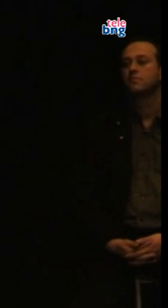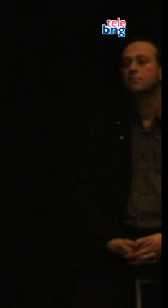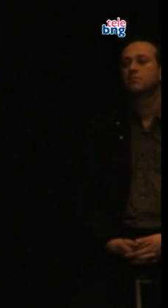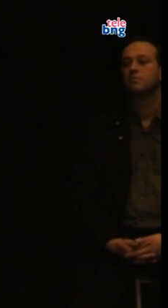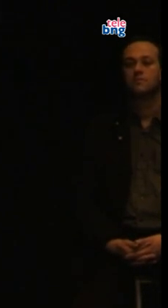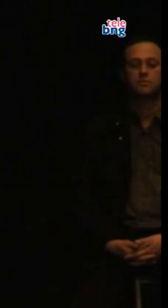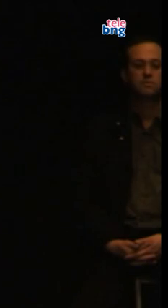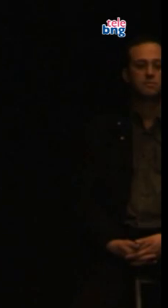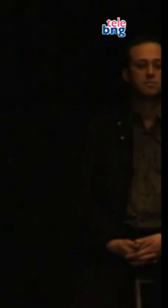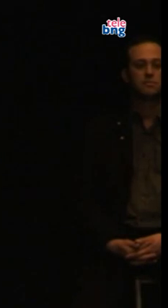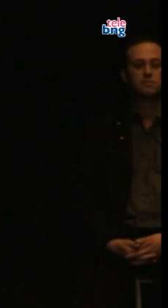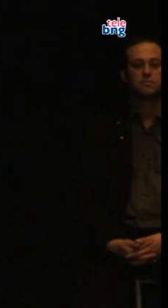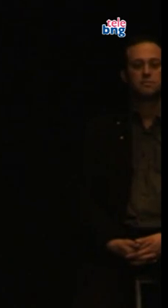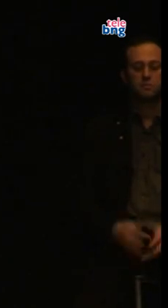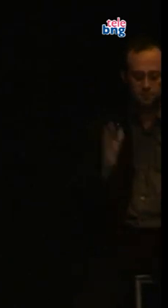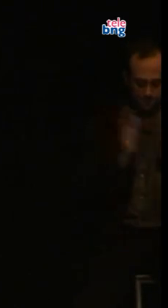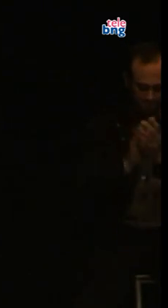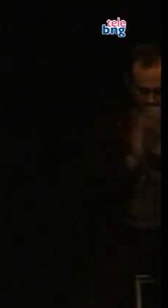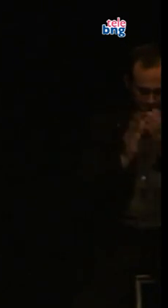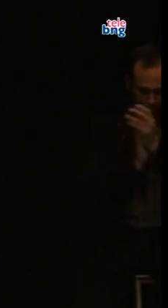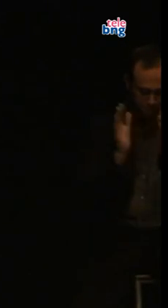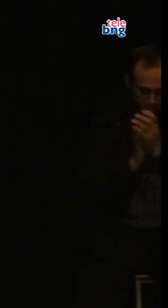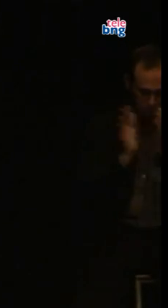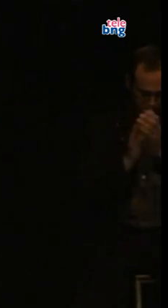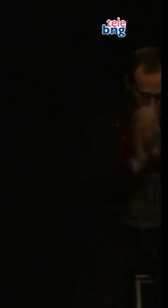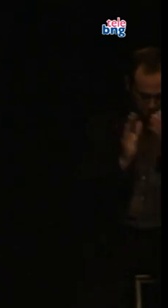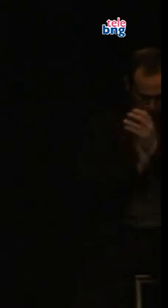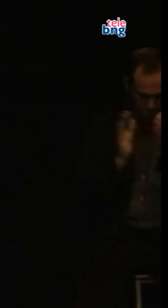son muller galega. Son